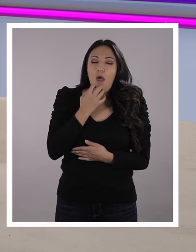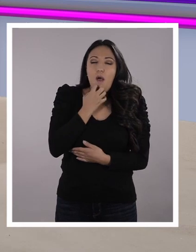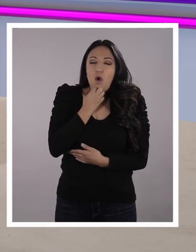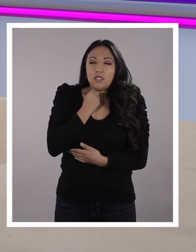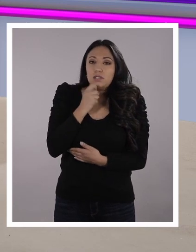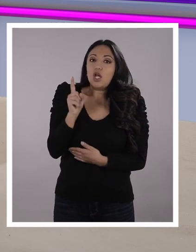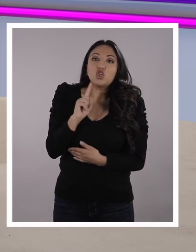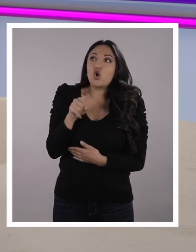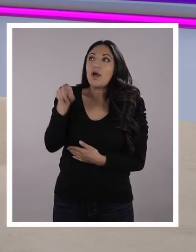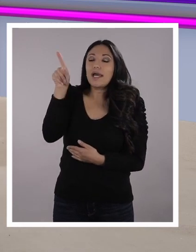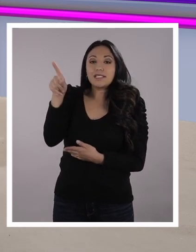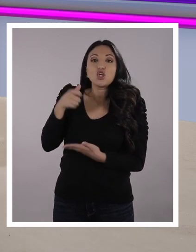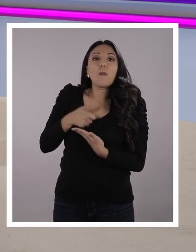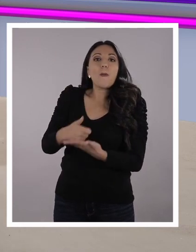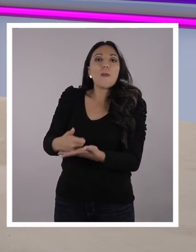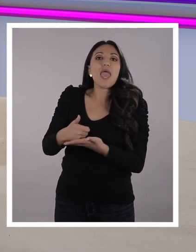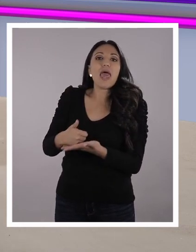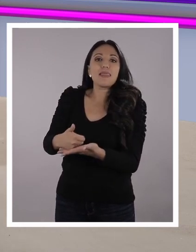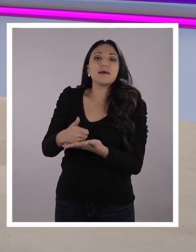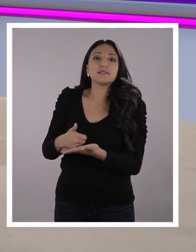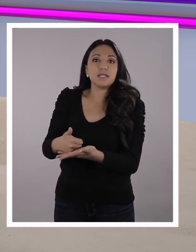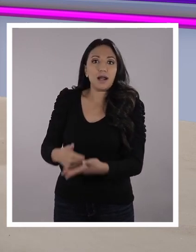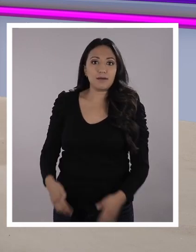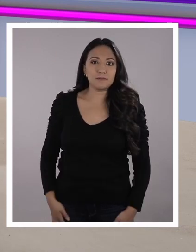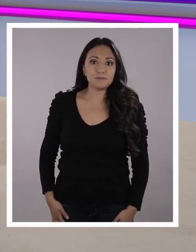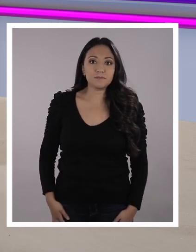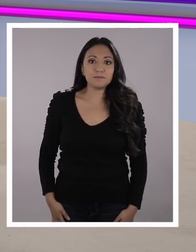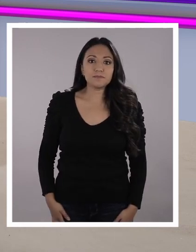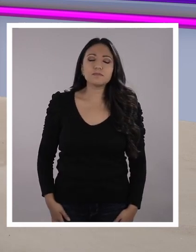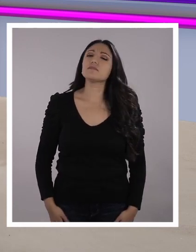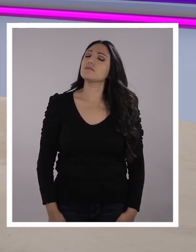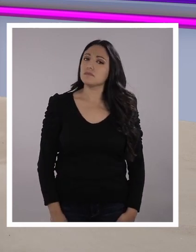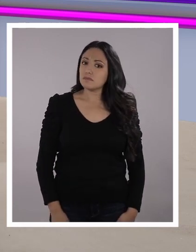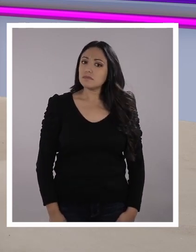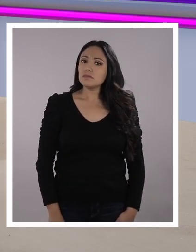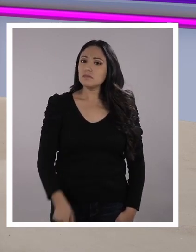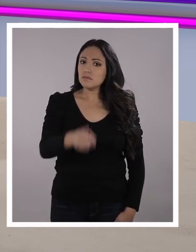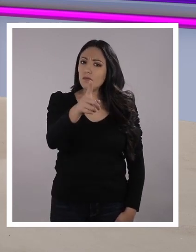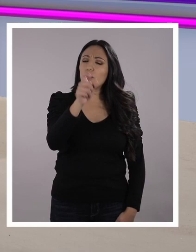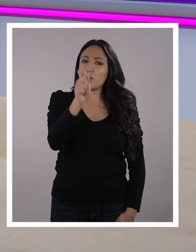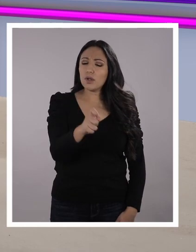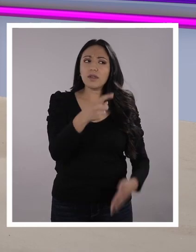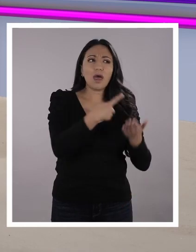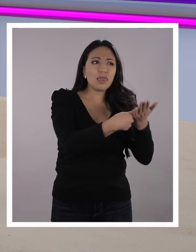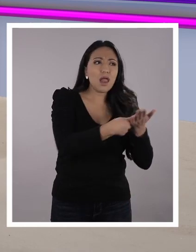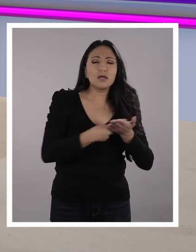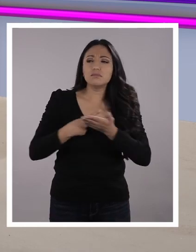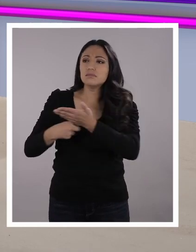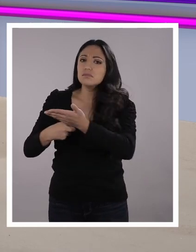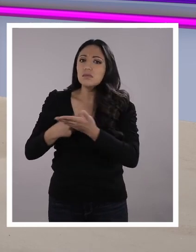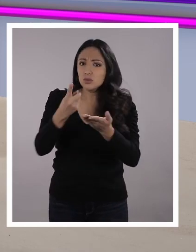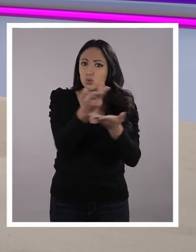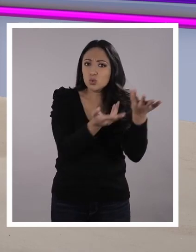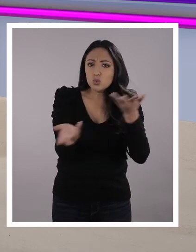Eres feliz, vives en bienestar. Qué interesante. ¿De acuerdo? ¿Podrían ustedes seguir este análisis? Compártalo en